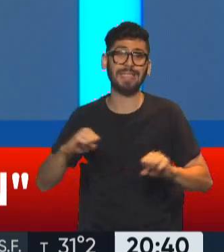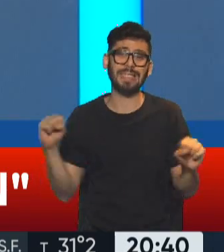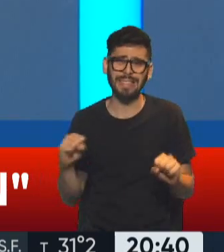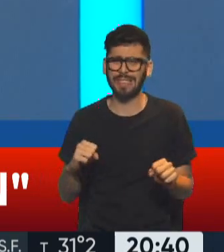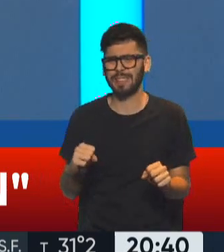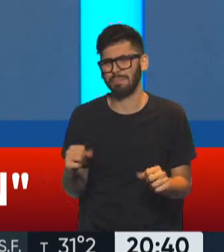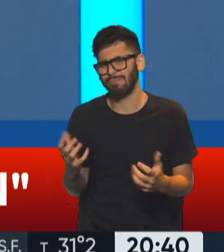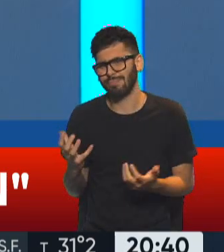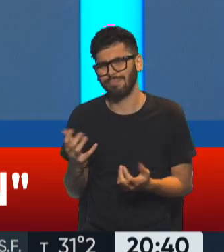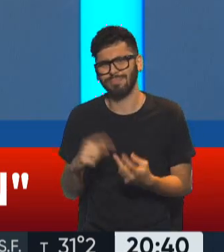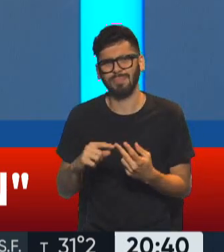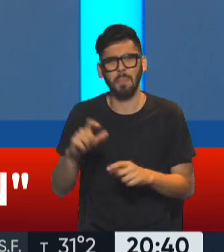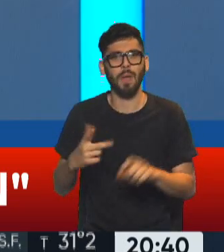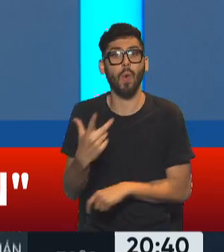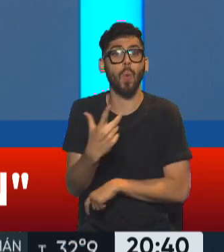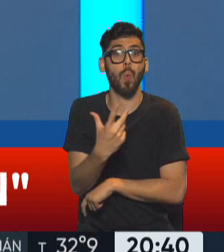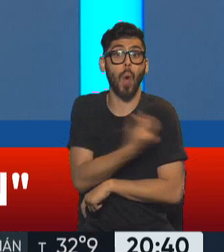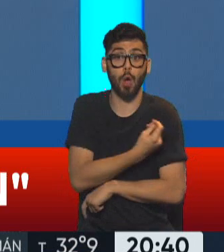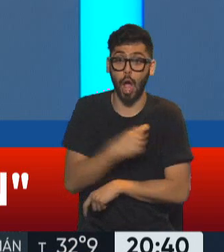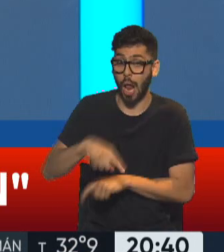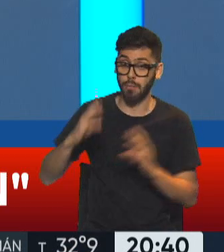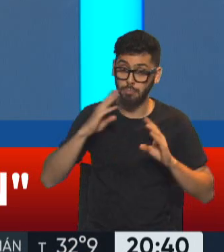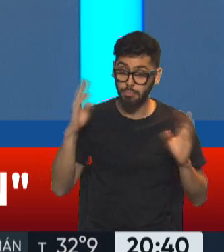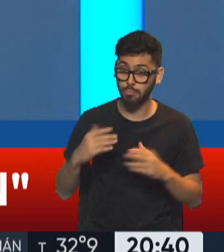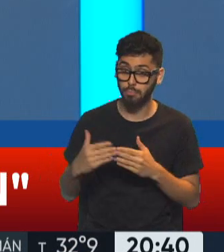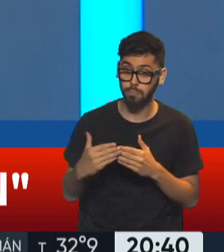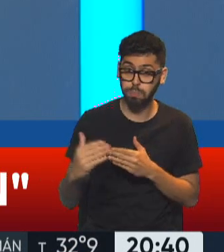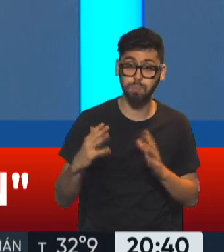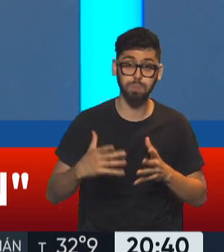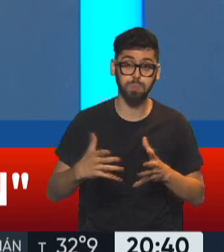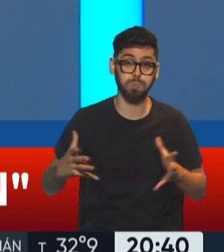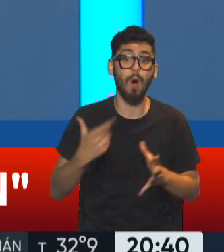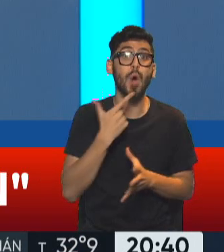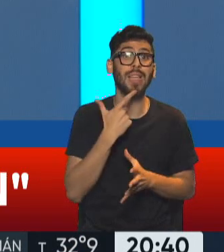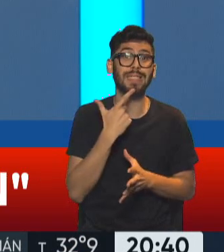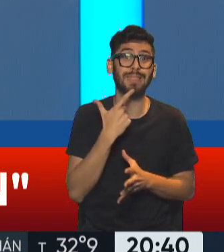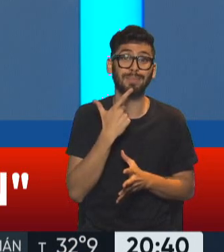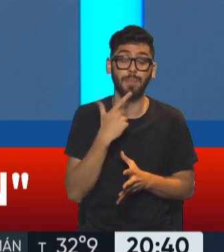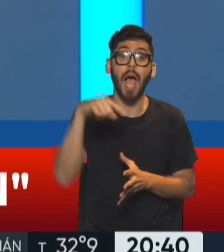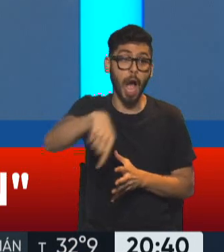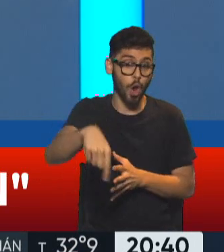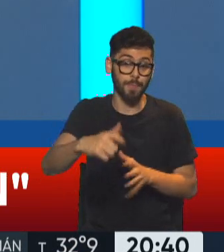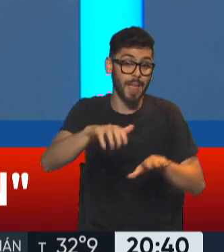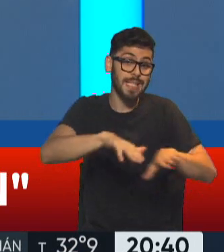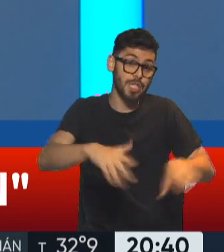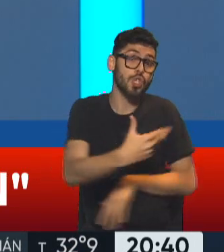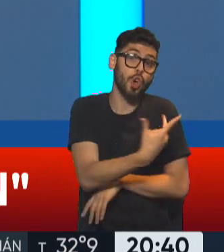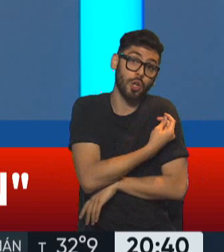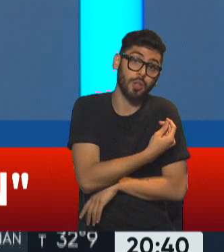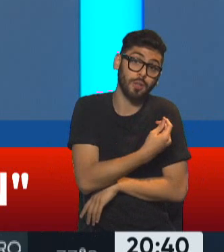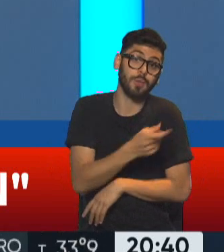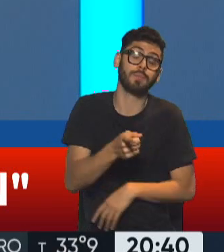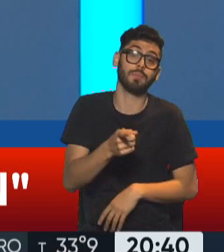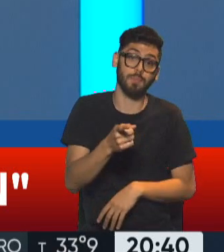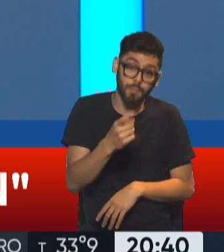hacía frío, los niveles de vacunación fueron tremendos como se avanzaron hasta fin de septiembre y seguimos, ahora estamos en la etapa de vacunar a los chicos y chicas y que es